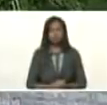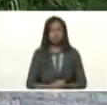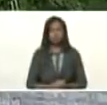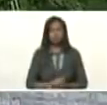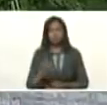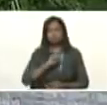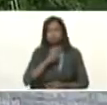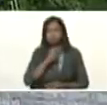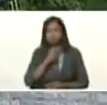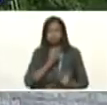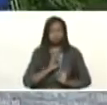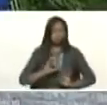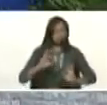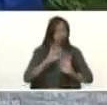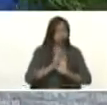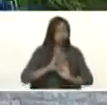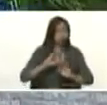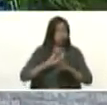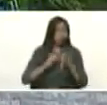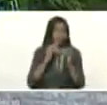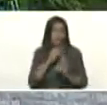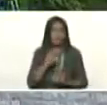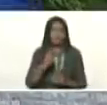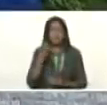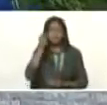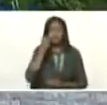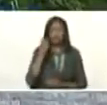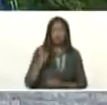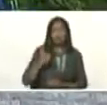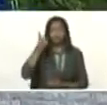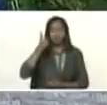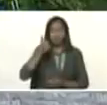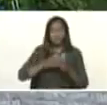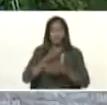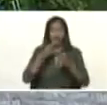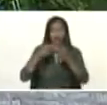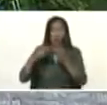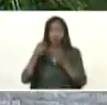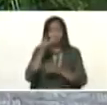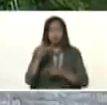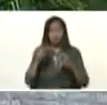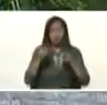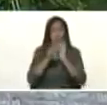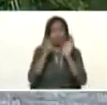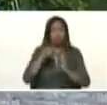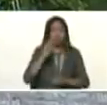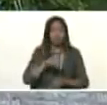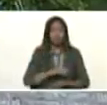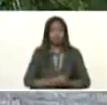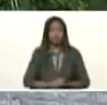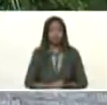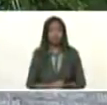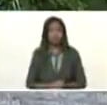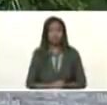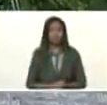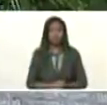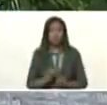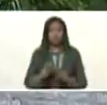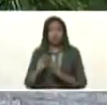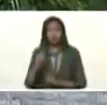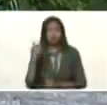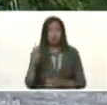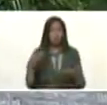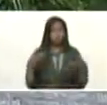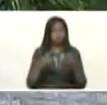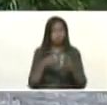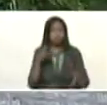Supremacista. Se cree superior a los demás y más sobre todo a América Latina y el Caribe. Solamente fue a esa